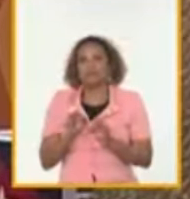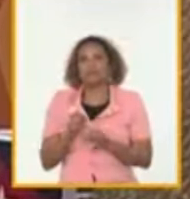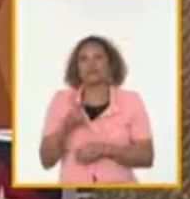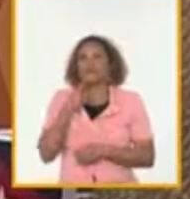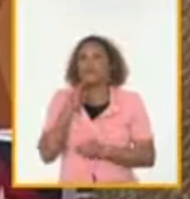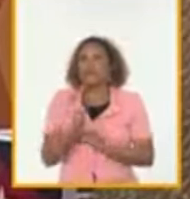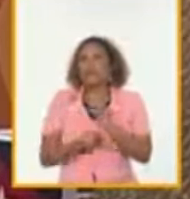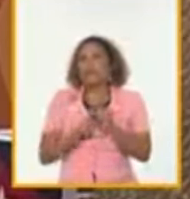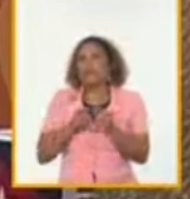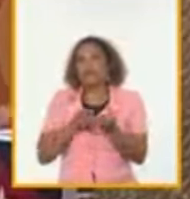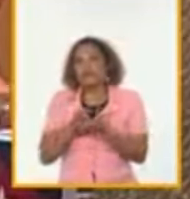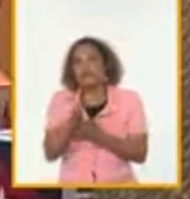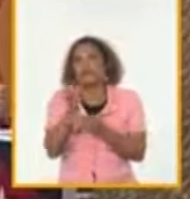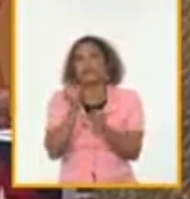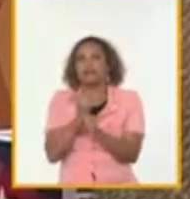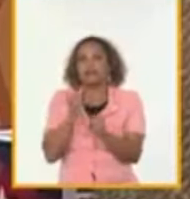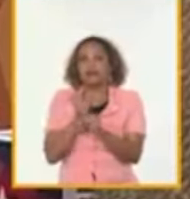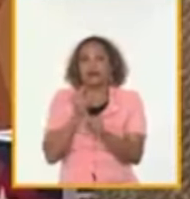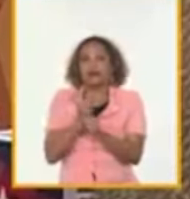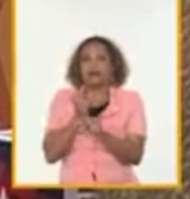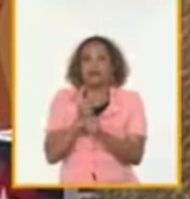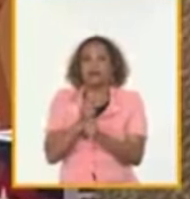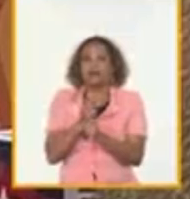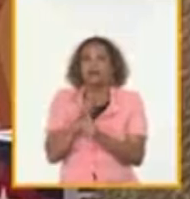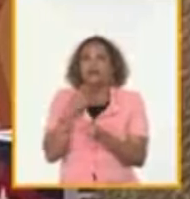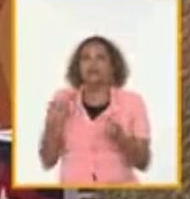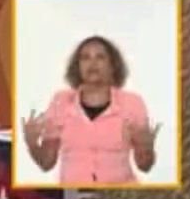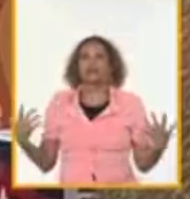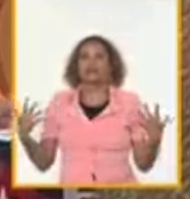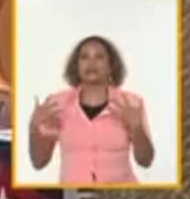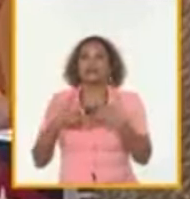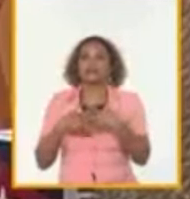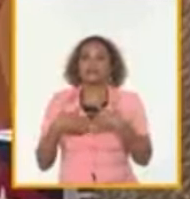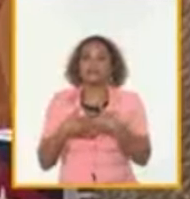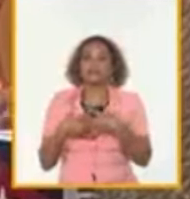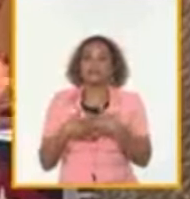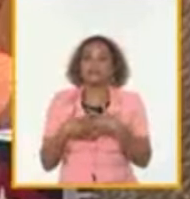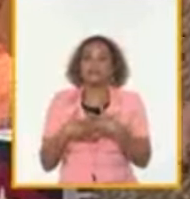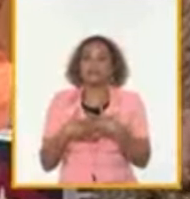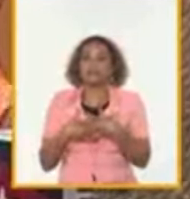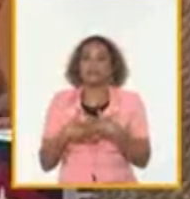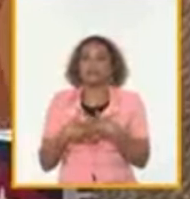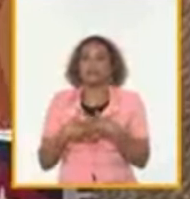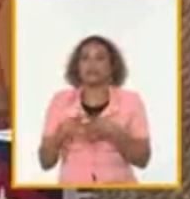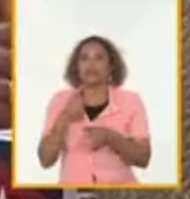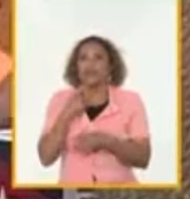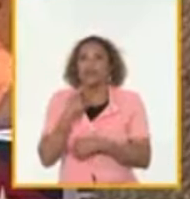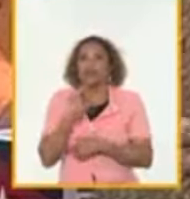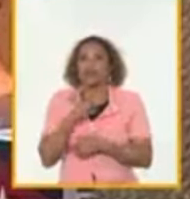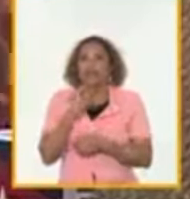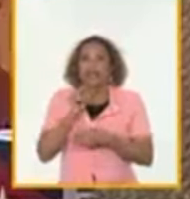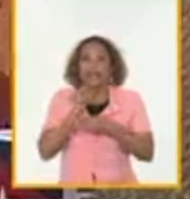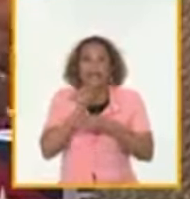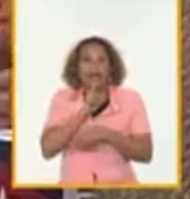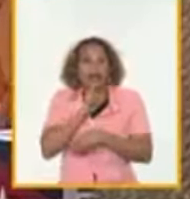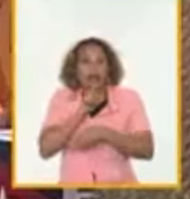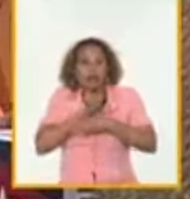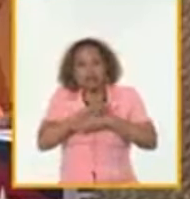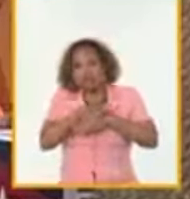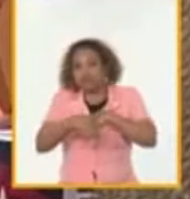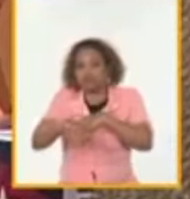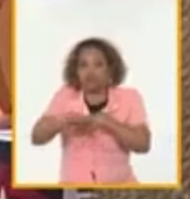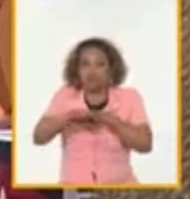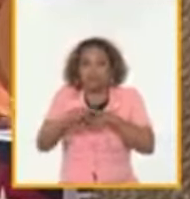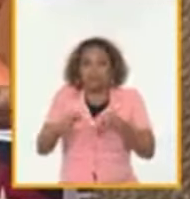poder continuar trabajando ahora mismo en todo lo relacionado con con la supresión de salidero con todo el trabajo que venimos